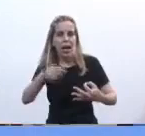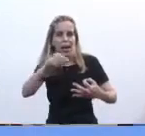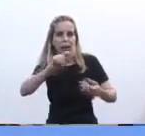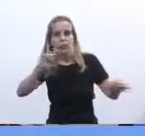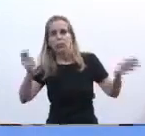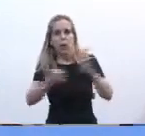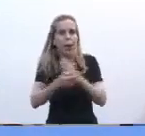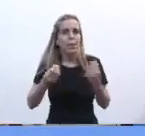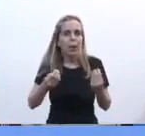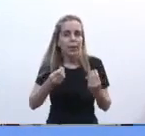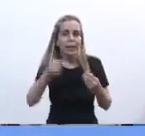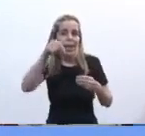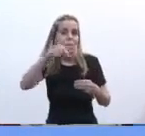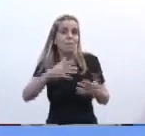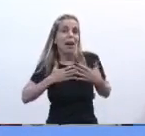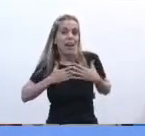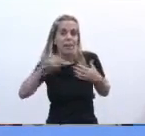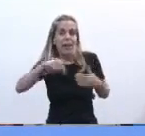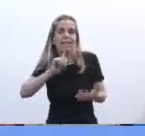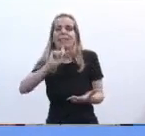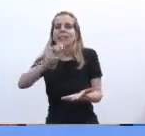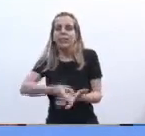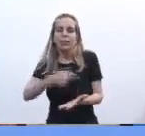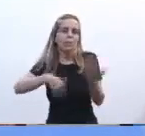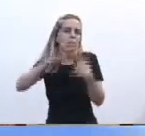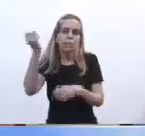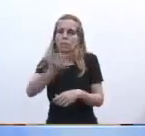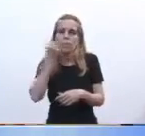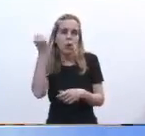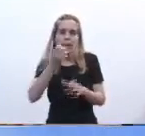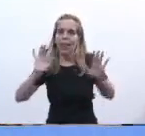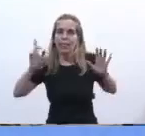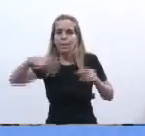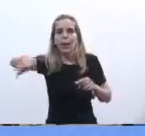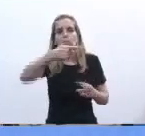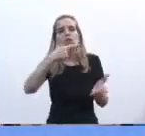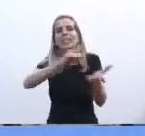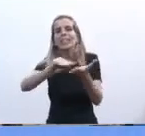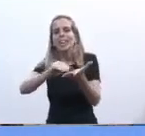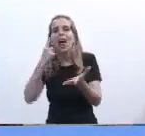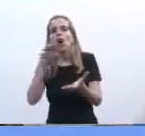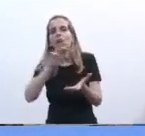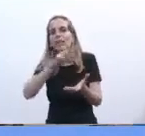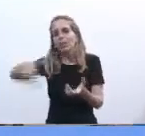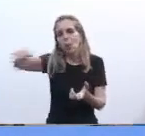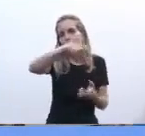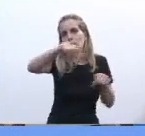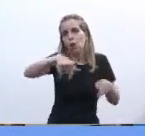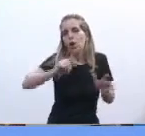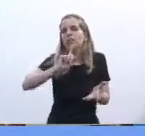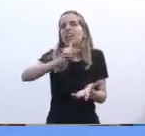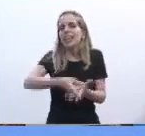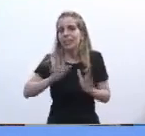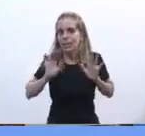entiendo que la decisión más importante que asumimos senadoras y los senadores esta tarde y que más allá